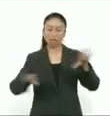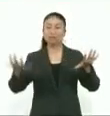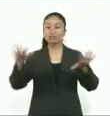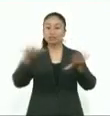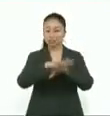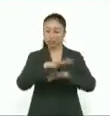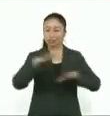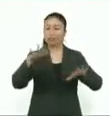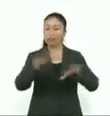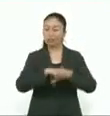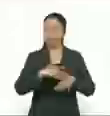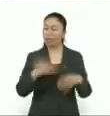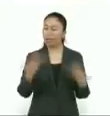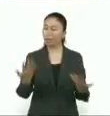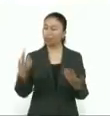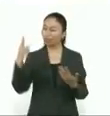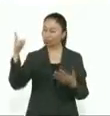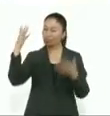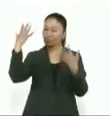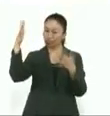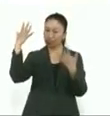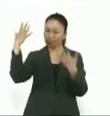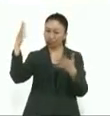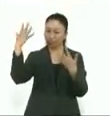¡Viva Marina del Pilar!